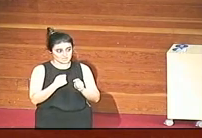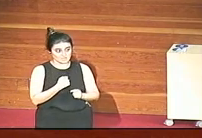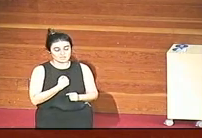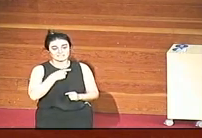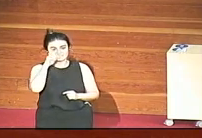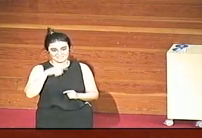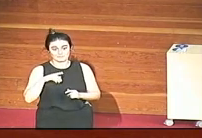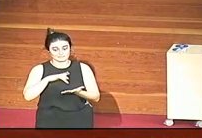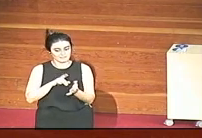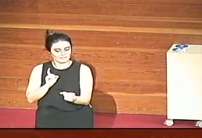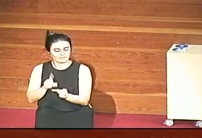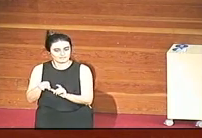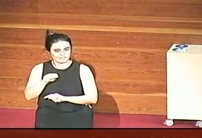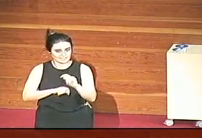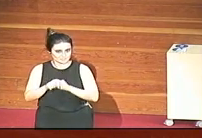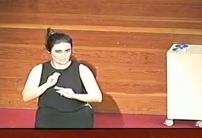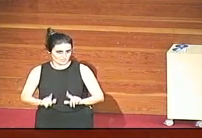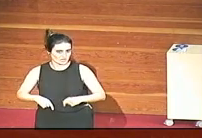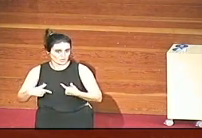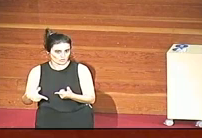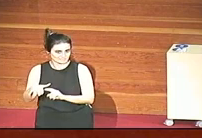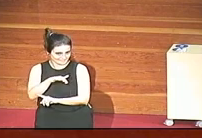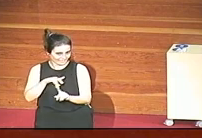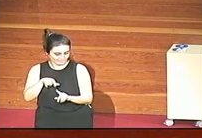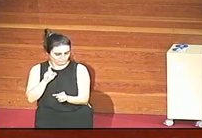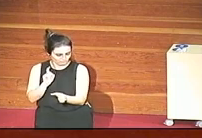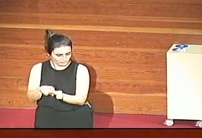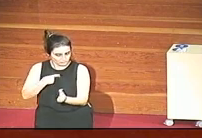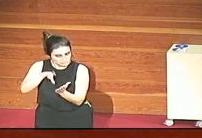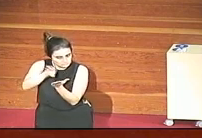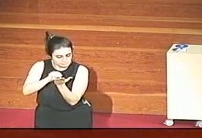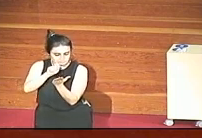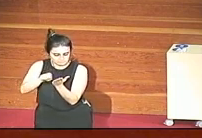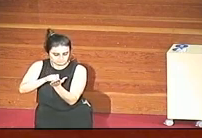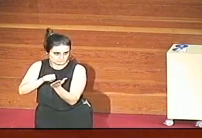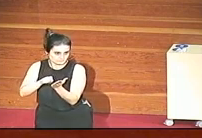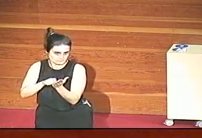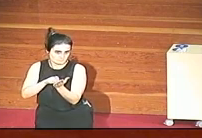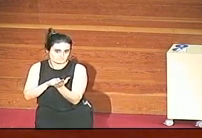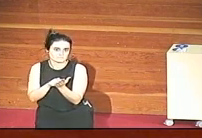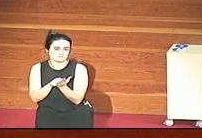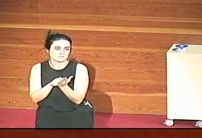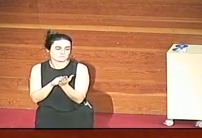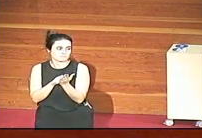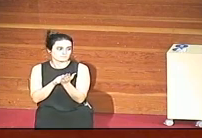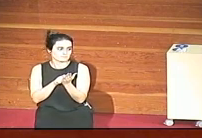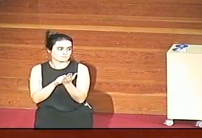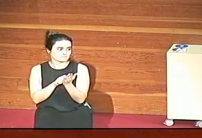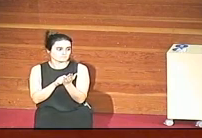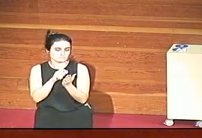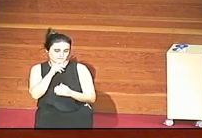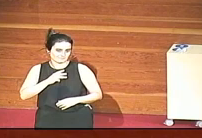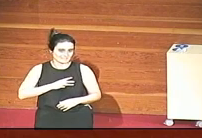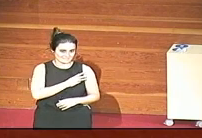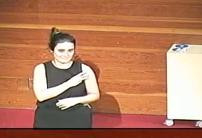asociación ecologista de allí lo tenemos recogido porque nos lo pusieron los en la chancha de los